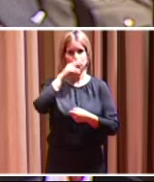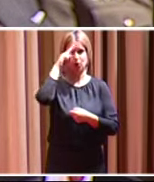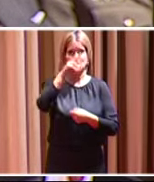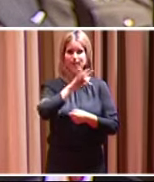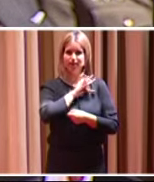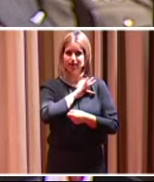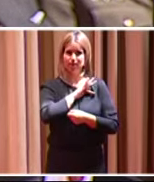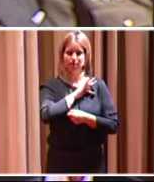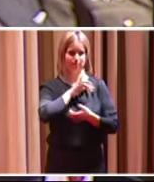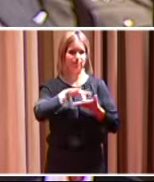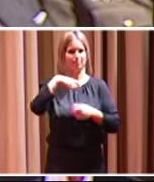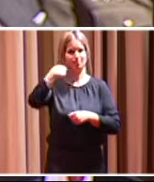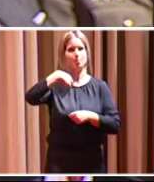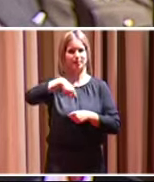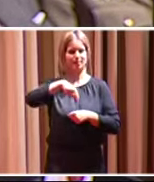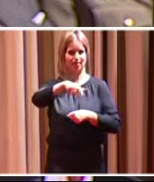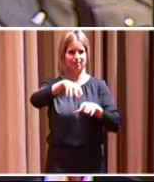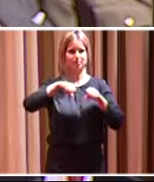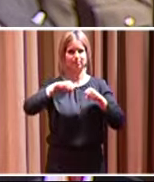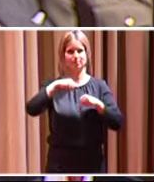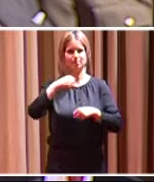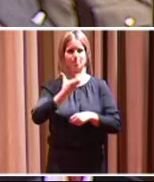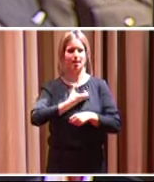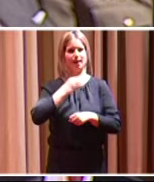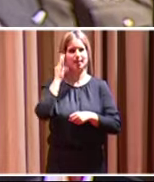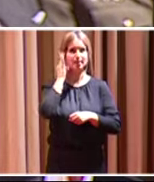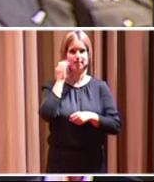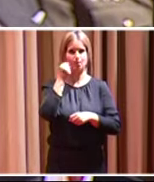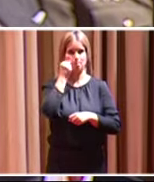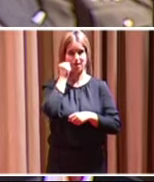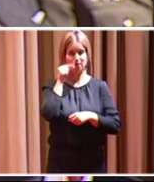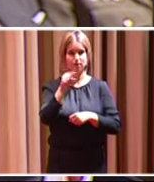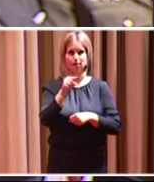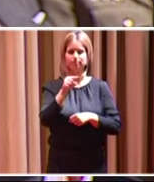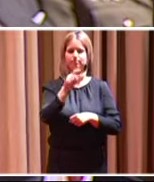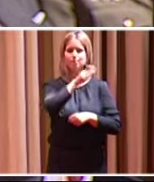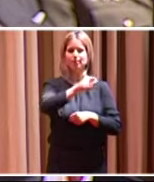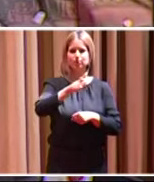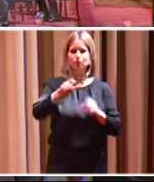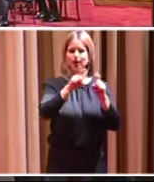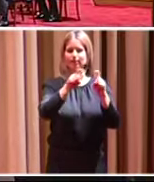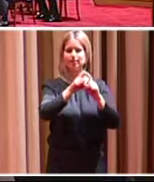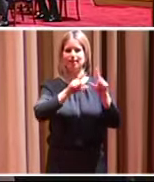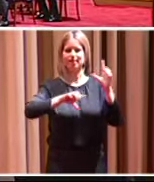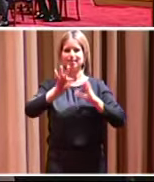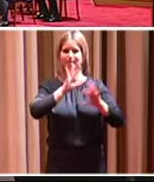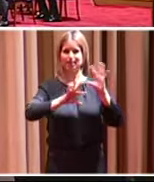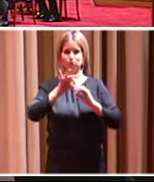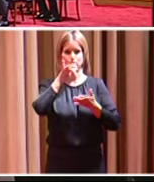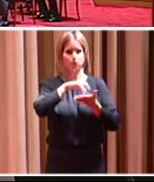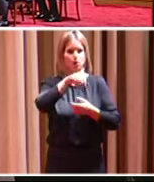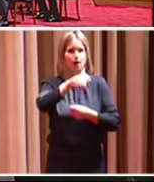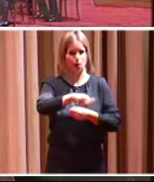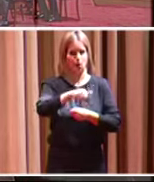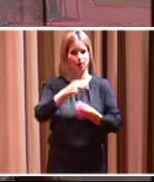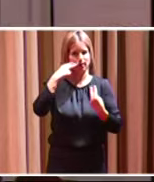Distinciones, presidida por nuestra alcaldesa Marifran Carazo, han decidido las personas y entidades que hoy van a